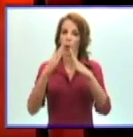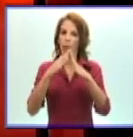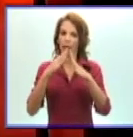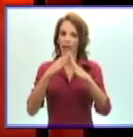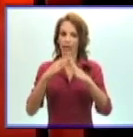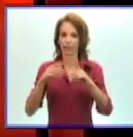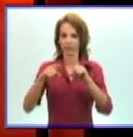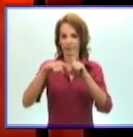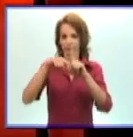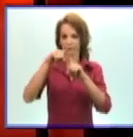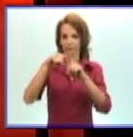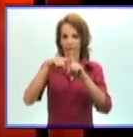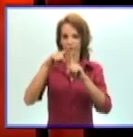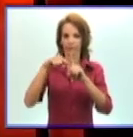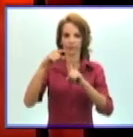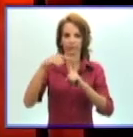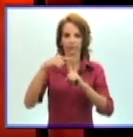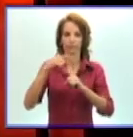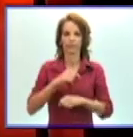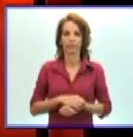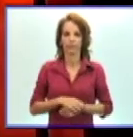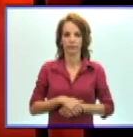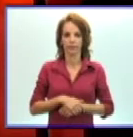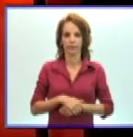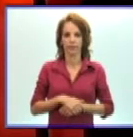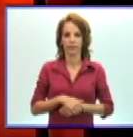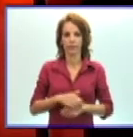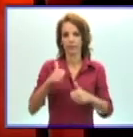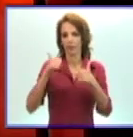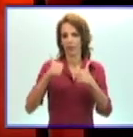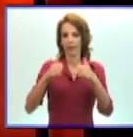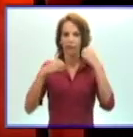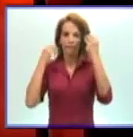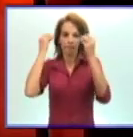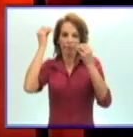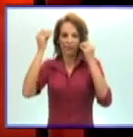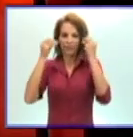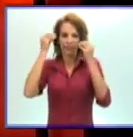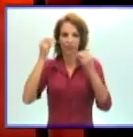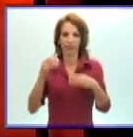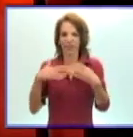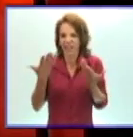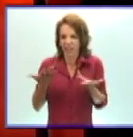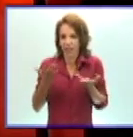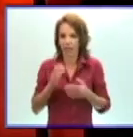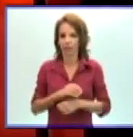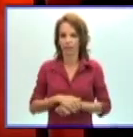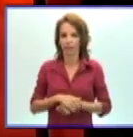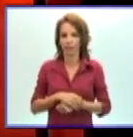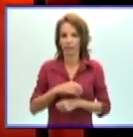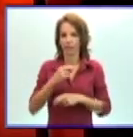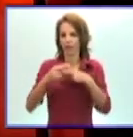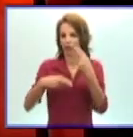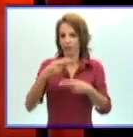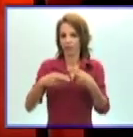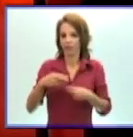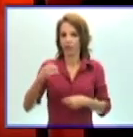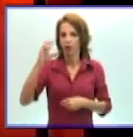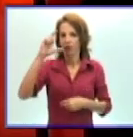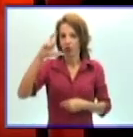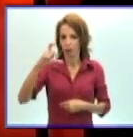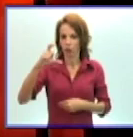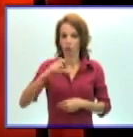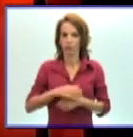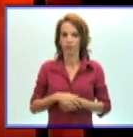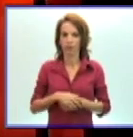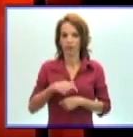válido utilizarlo. Lo otro es analizar el instrumento. Ya lo hicimos con el cronómetro. Ahora vamos a analizar el